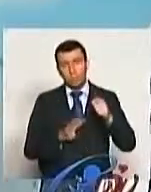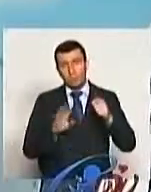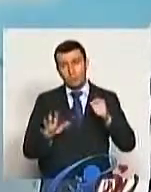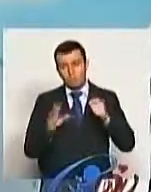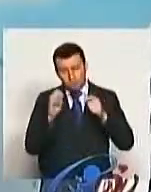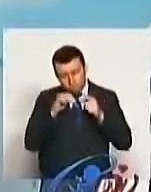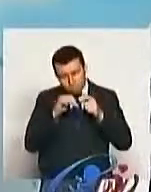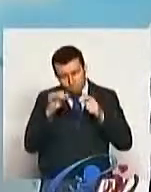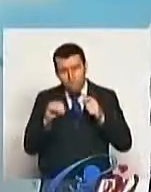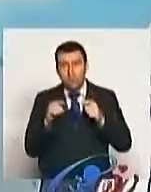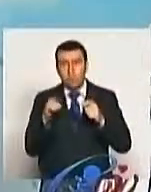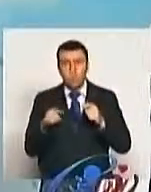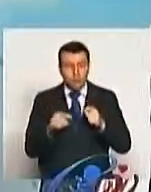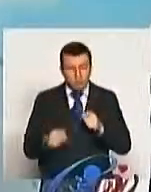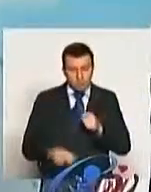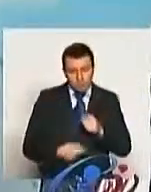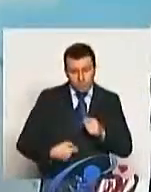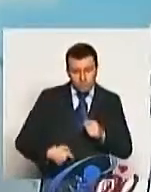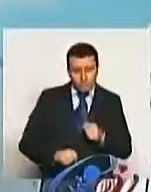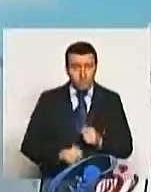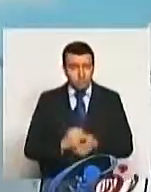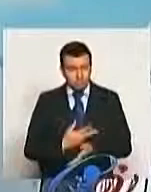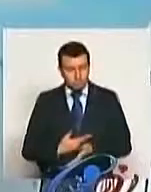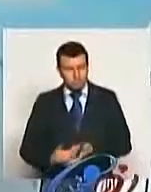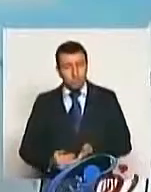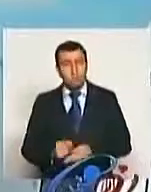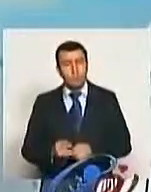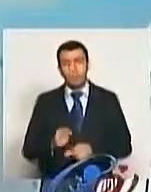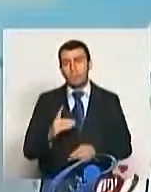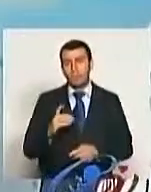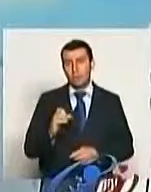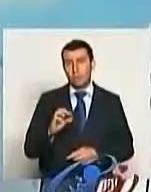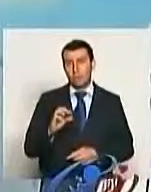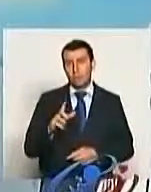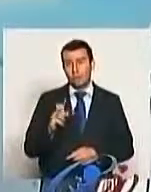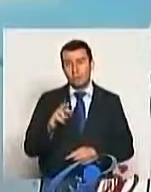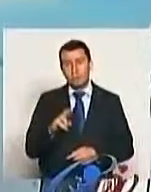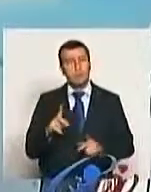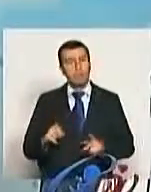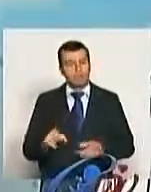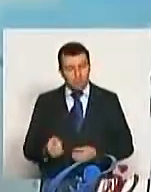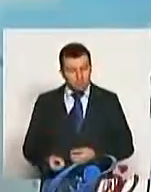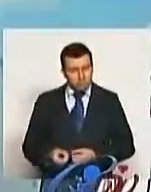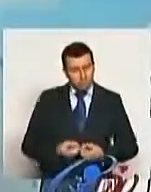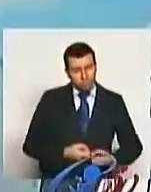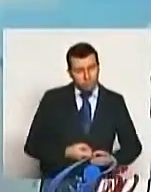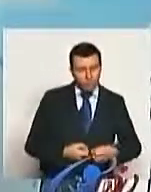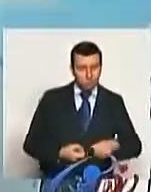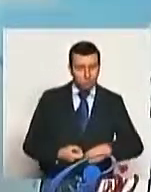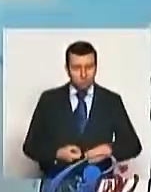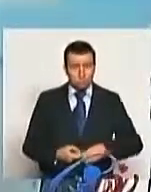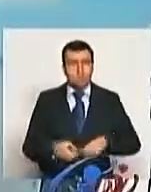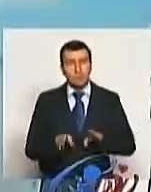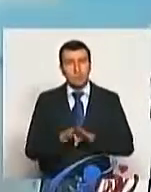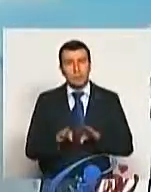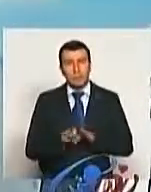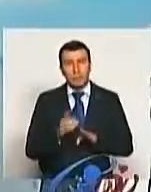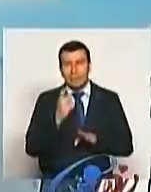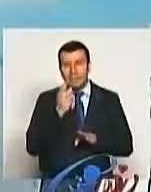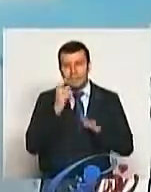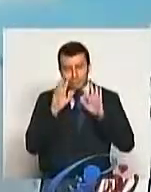un septo vascularizado en el Doppler. Además una masa adyacente en forma de vidrio esmerilado, la cual